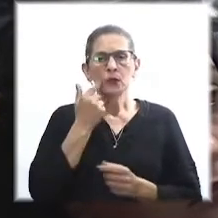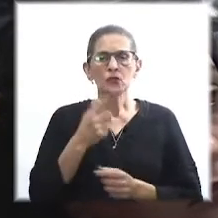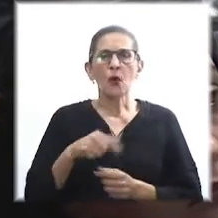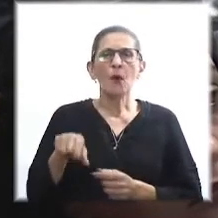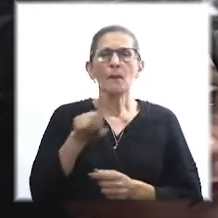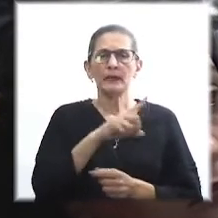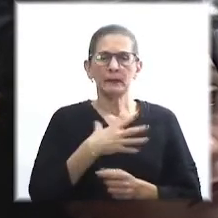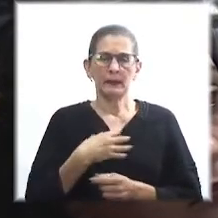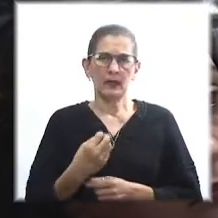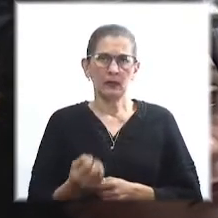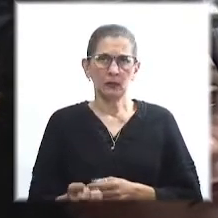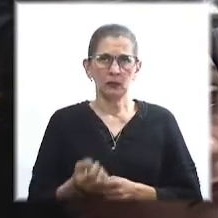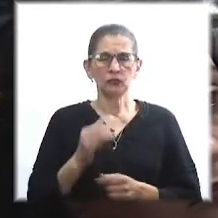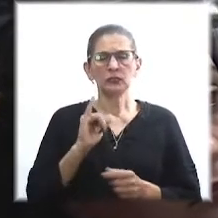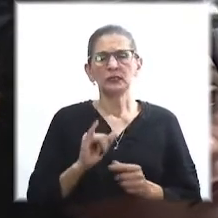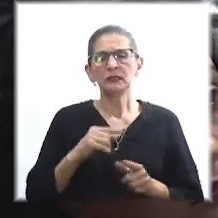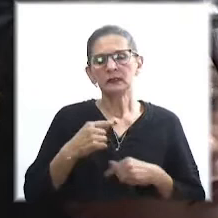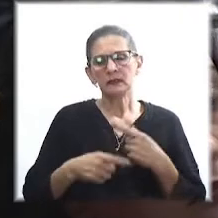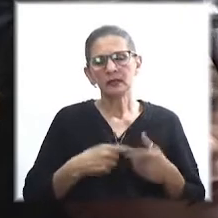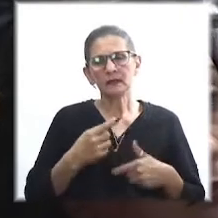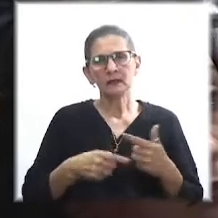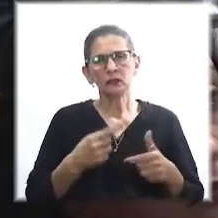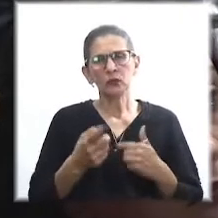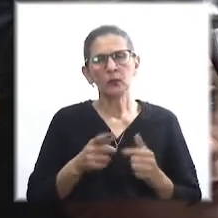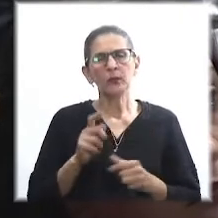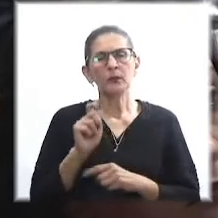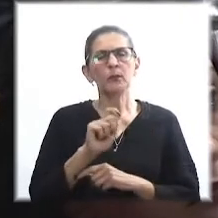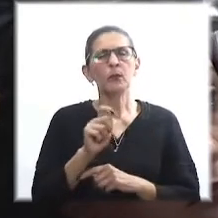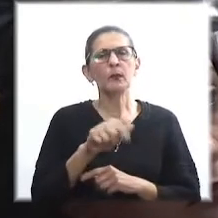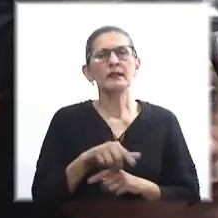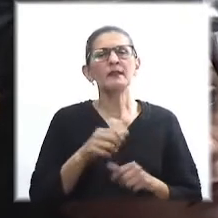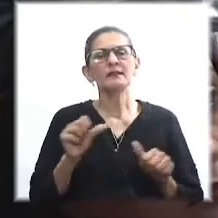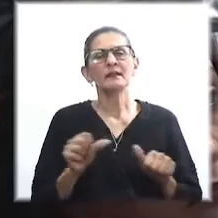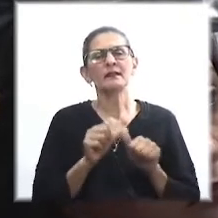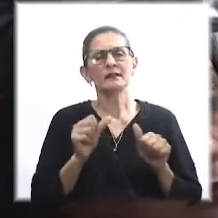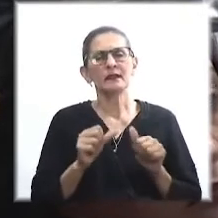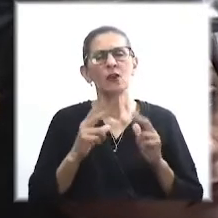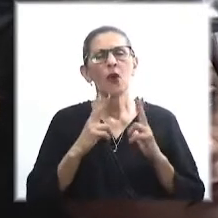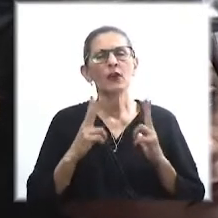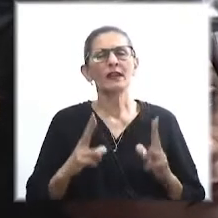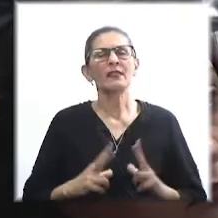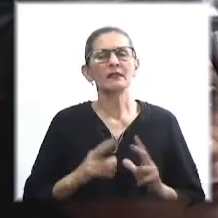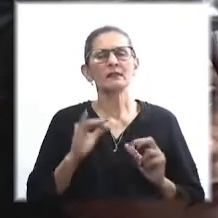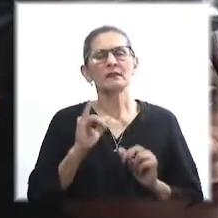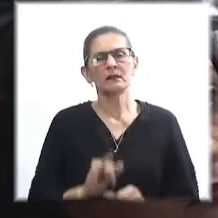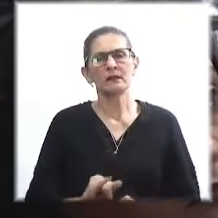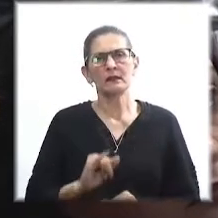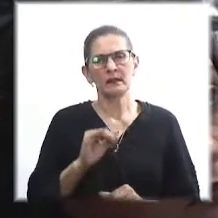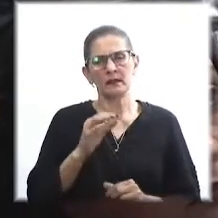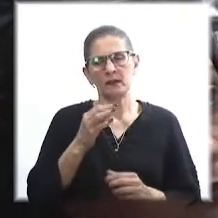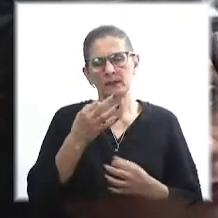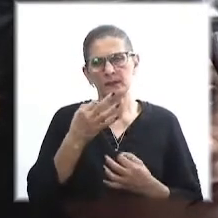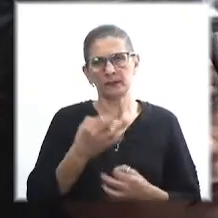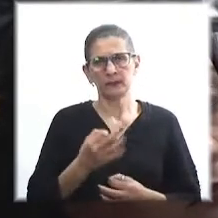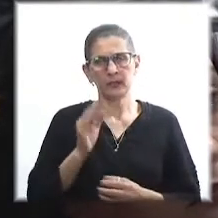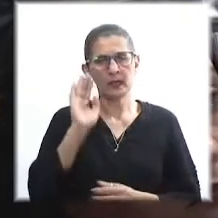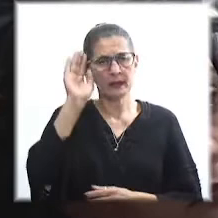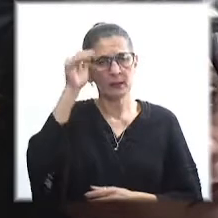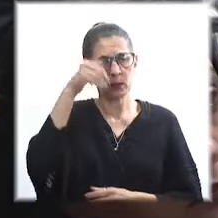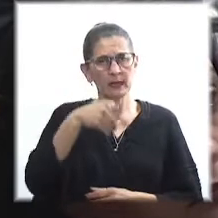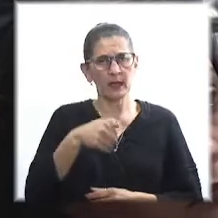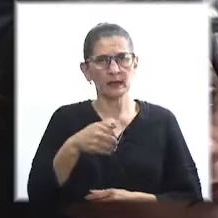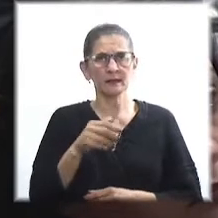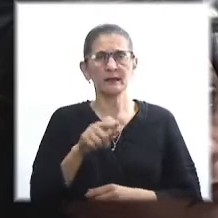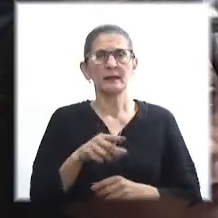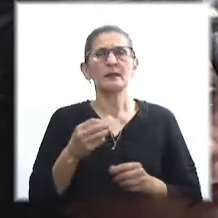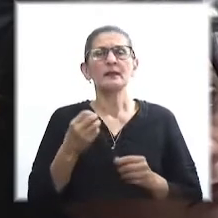Partido Nacional y transitó por la acción pública haciendo gala de honradez y respeto a las instituciones republicanas